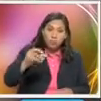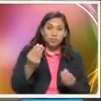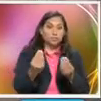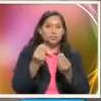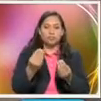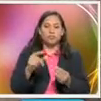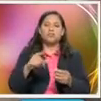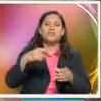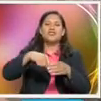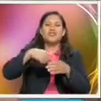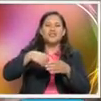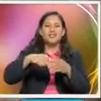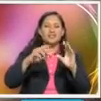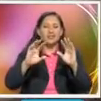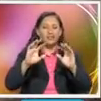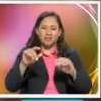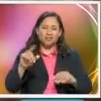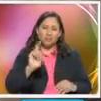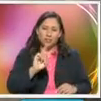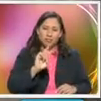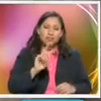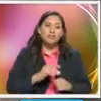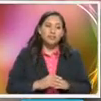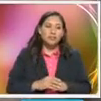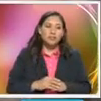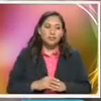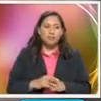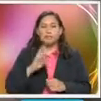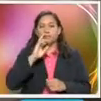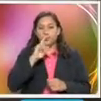que quede muy aguada la salsa, ¿no? Muy bien. Entonces, ahora sí,